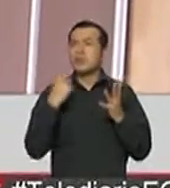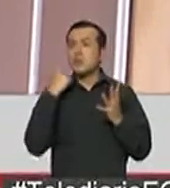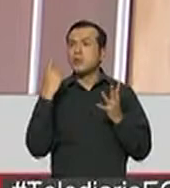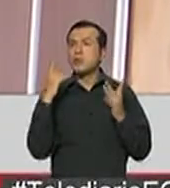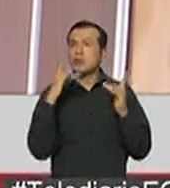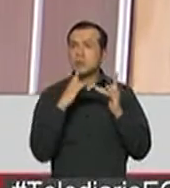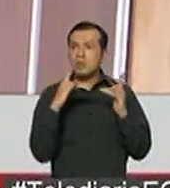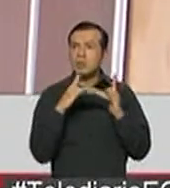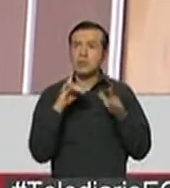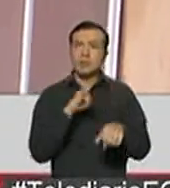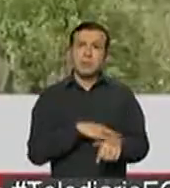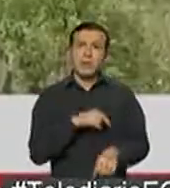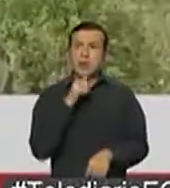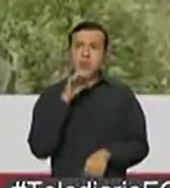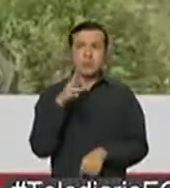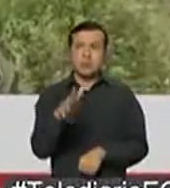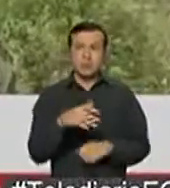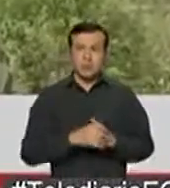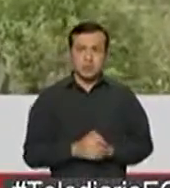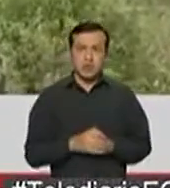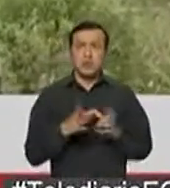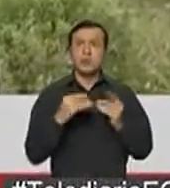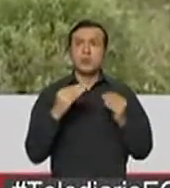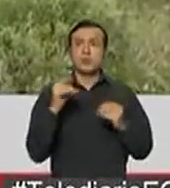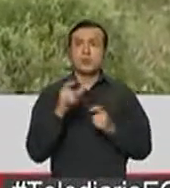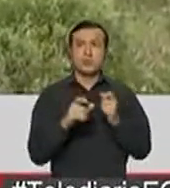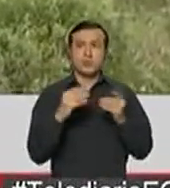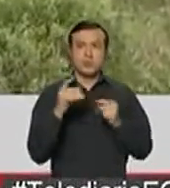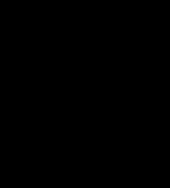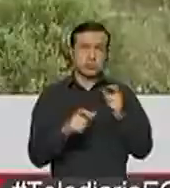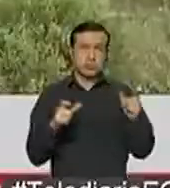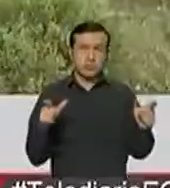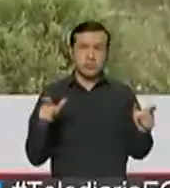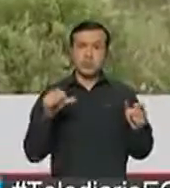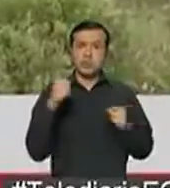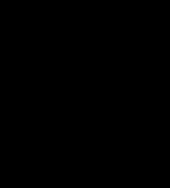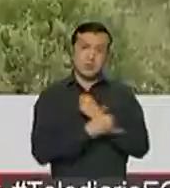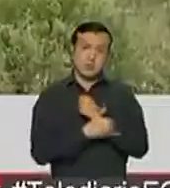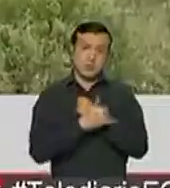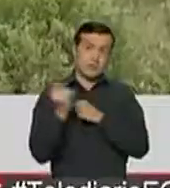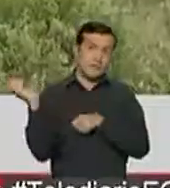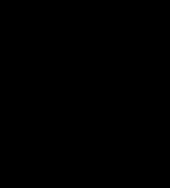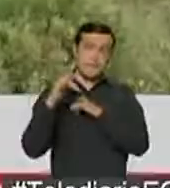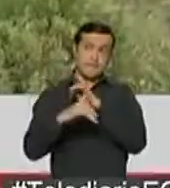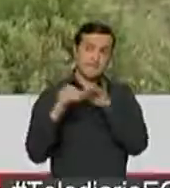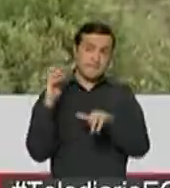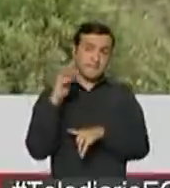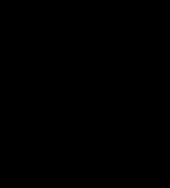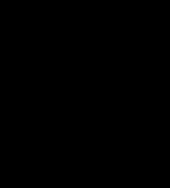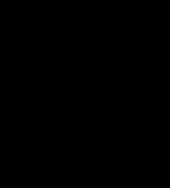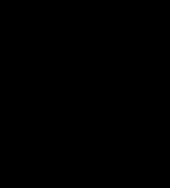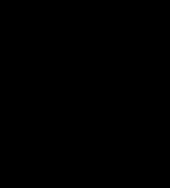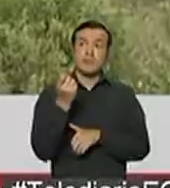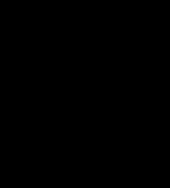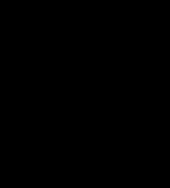cama y un baño sin agua. Había bastante personas extranjeras, inclusive que te